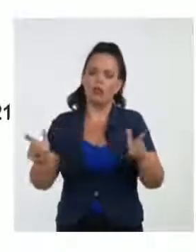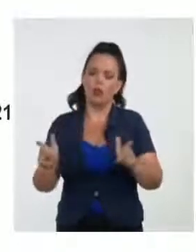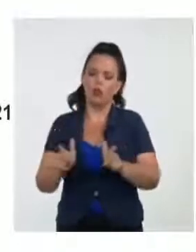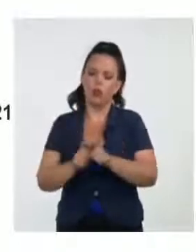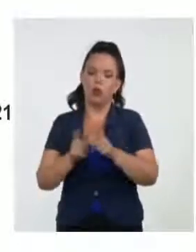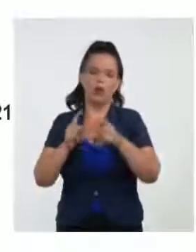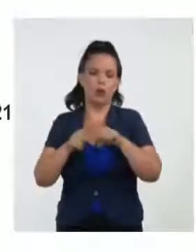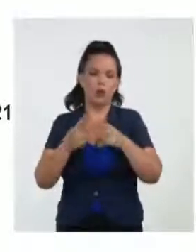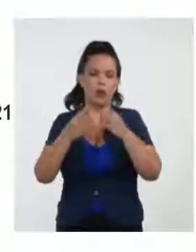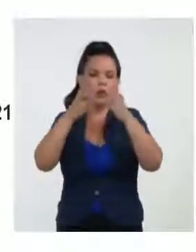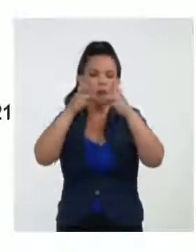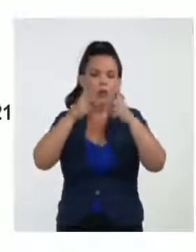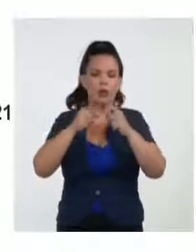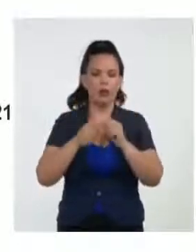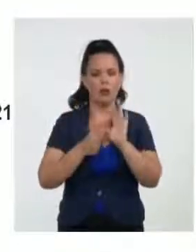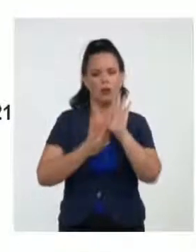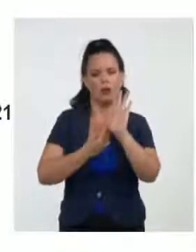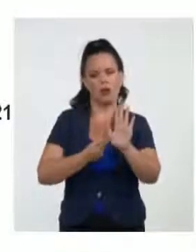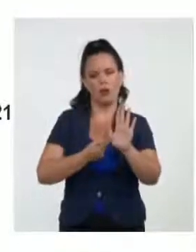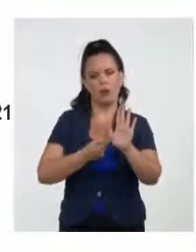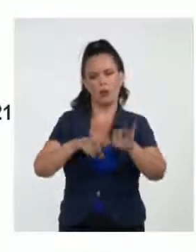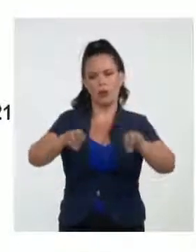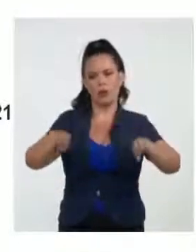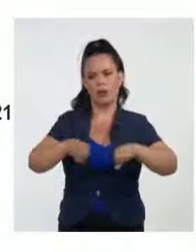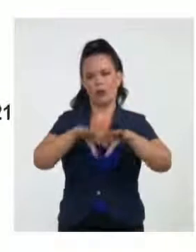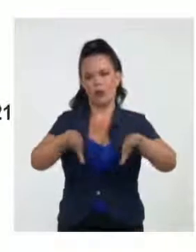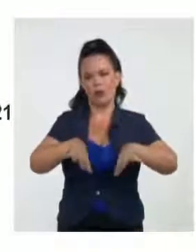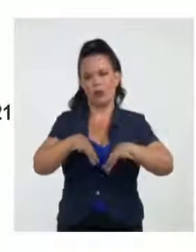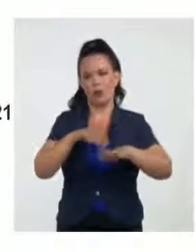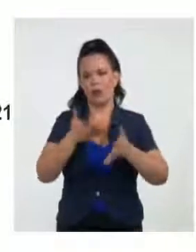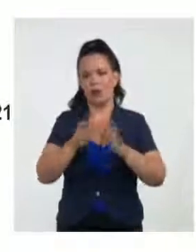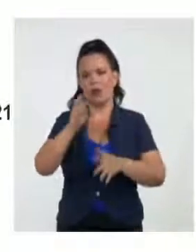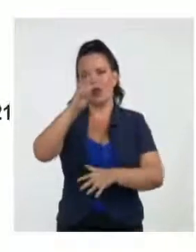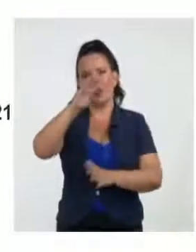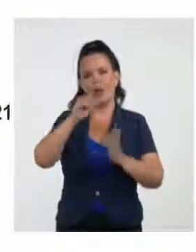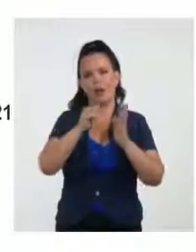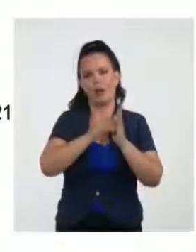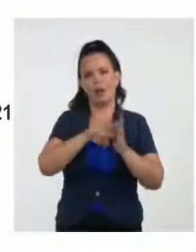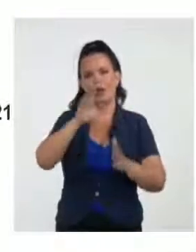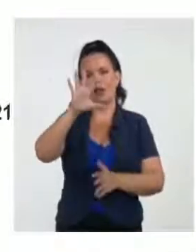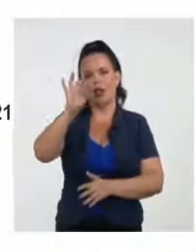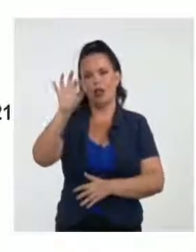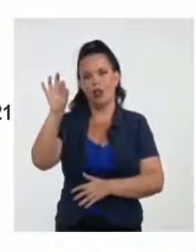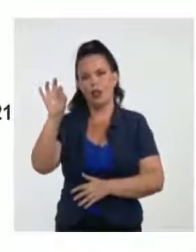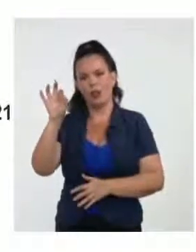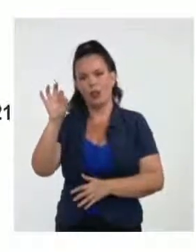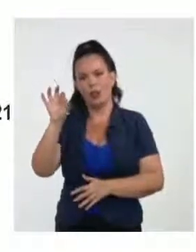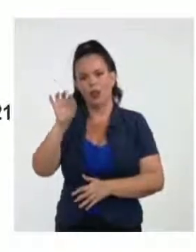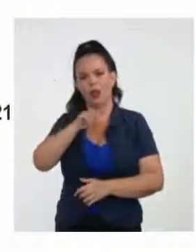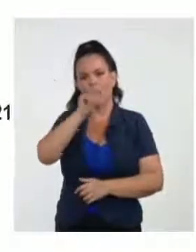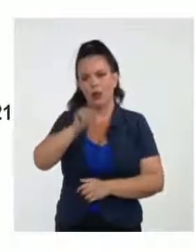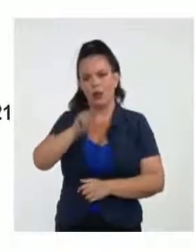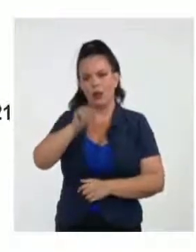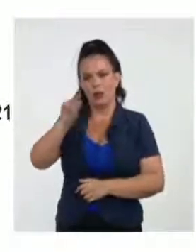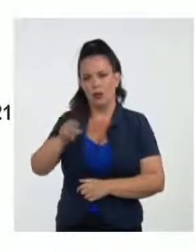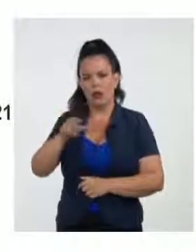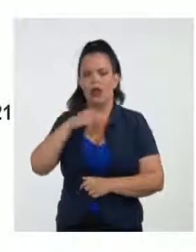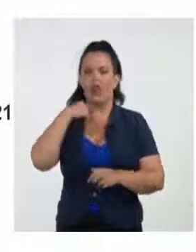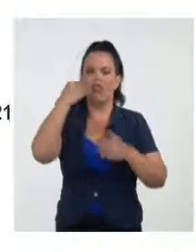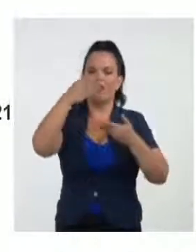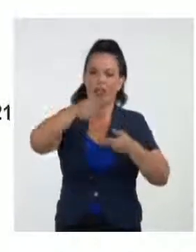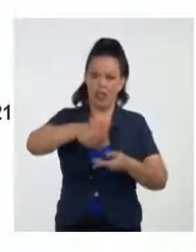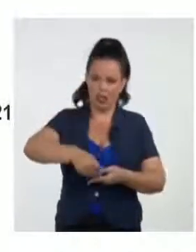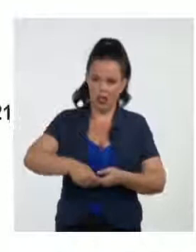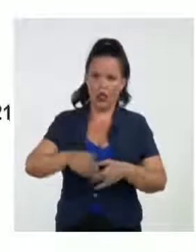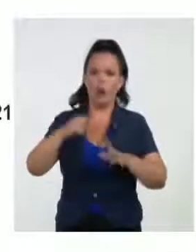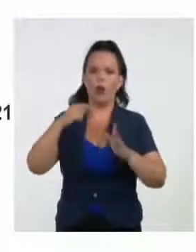estamos hablando, en el escenario mejor estamos hablando de 3.500 casos, es decir, estamos hablando prácticamente de 1.500 fallecidos más de los que tenemos ahora. Por